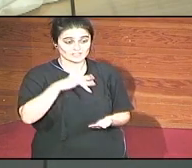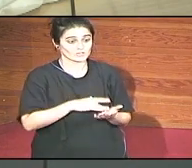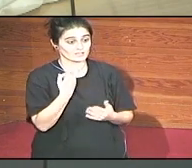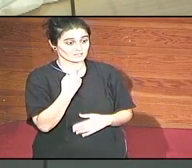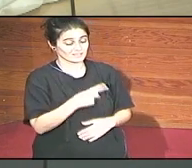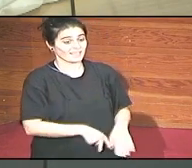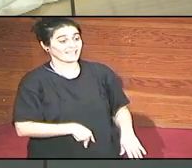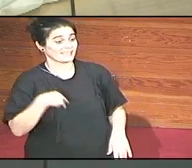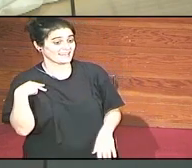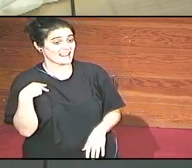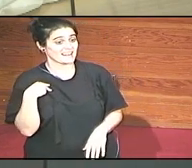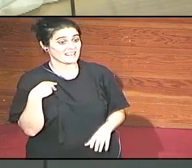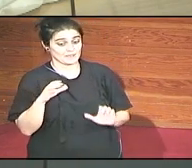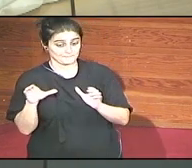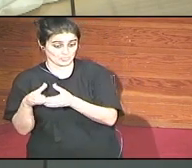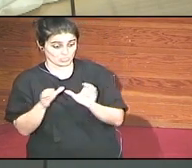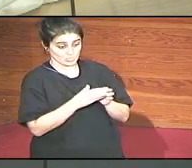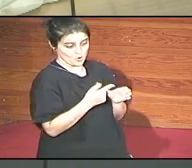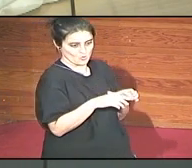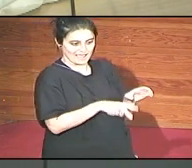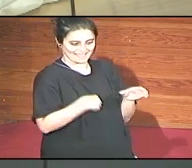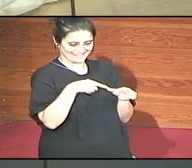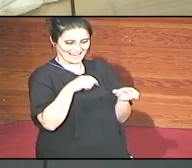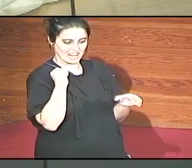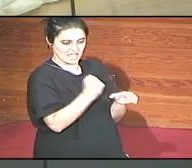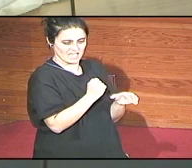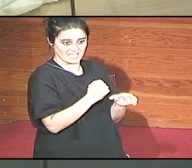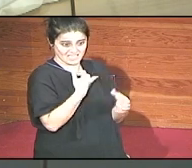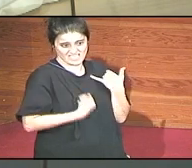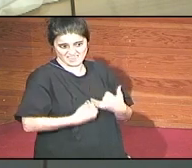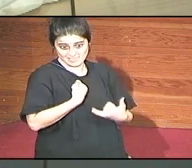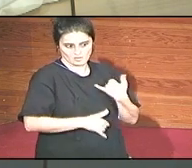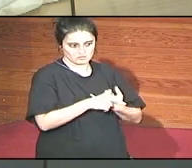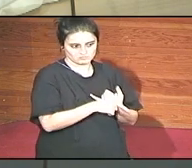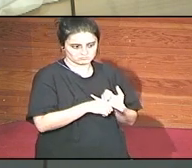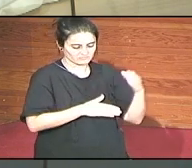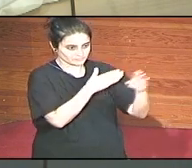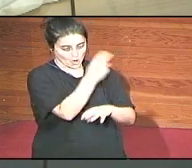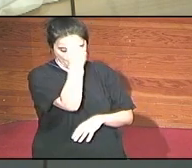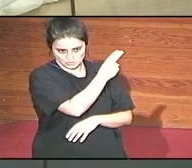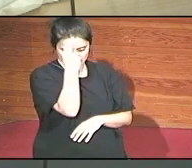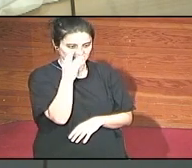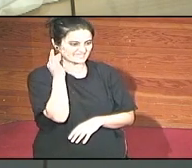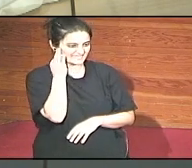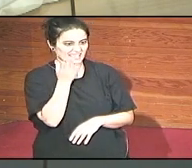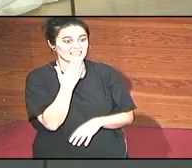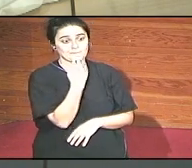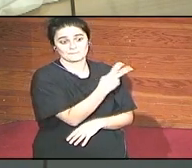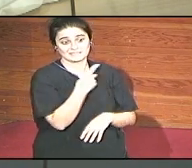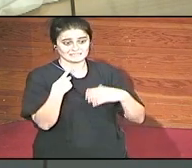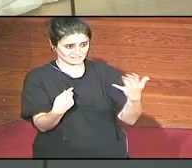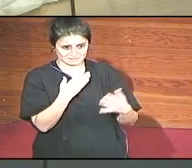los l cada uno de los bandos y llegaron al hospital y le dijeron a seguir a esta chica imagina de 26 años era una